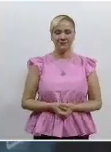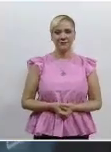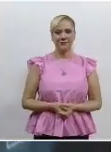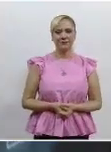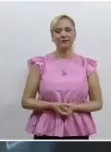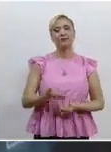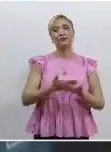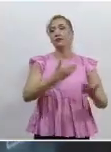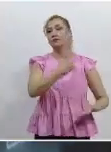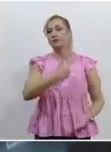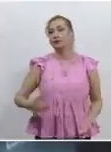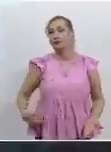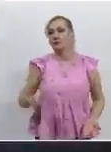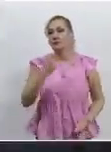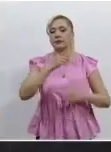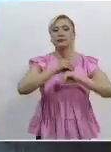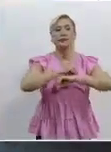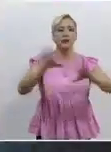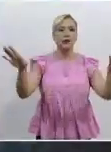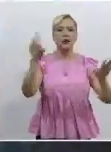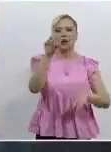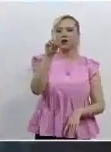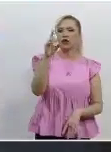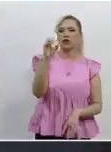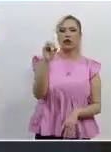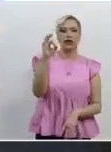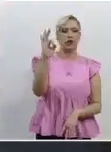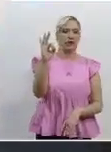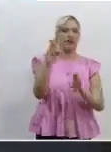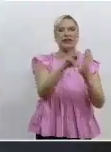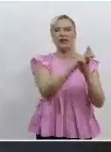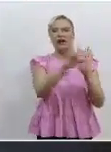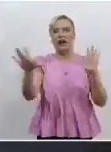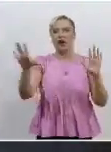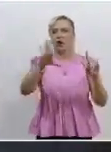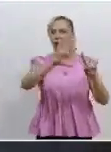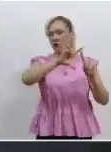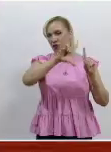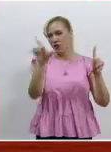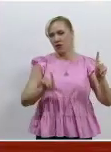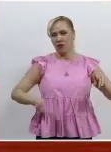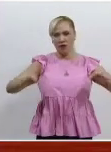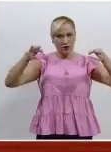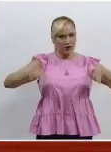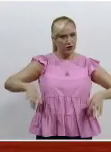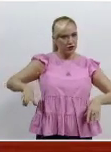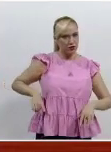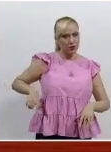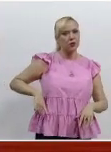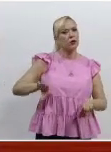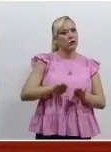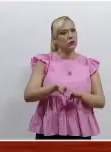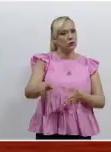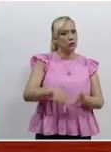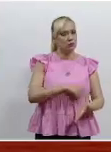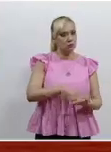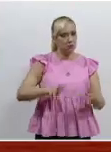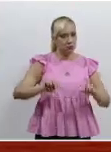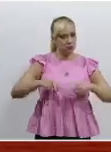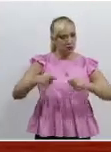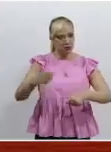El Ejecutivo Federal publicó en el Diario Oficial de la Federación el decreto de reforma constitucional en materia de suspensión de derechos